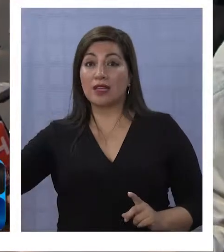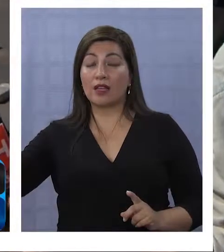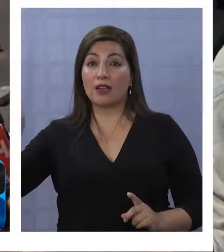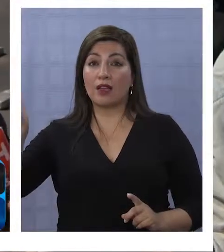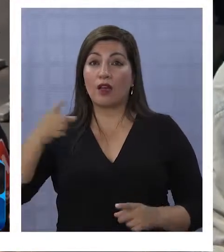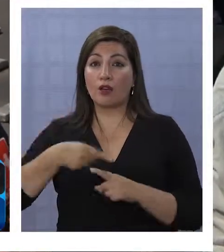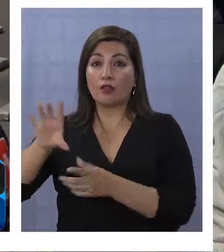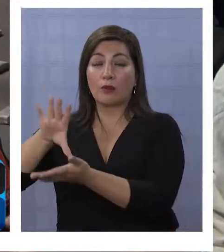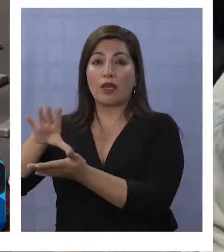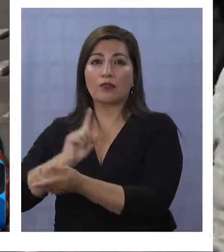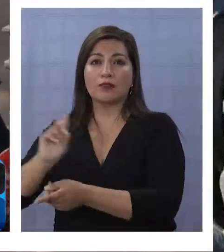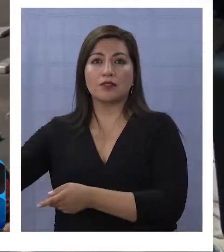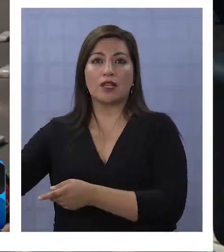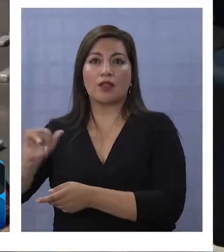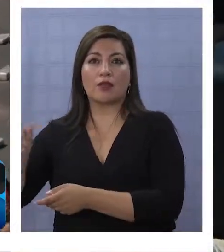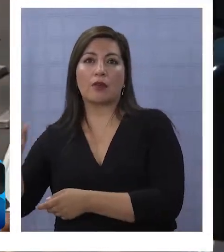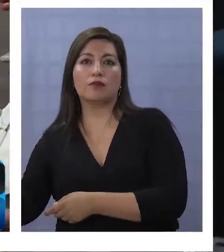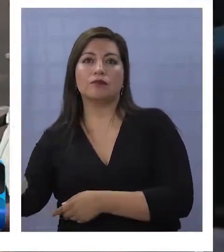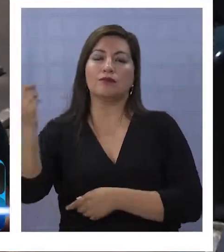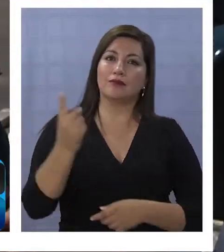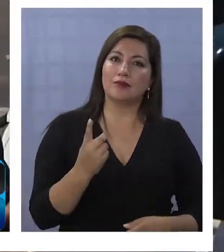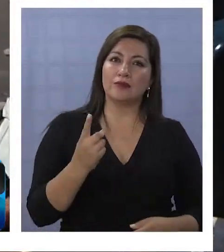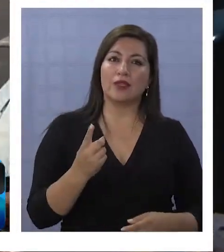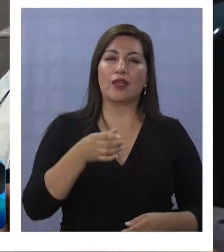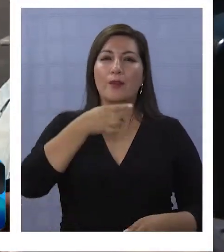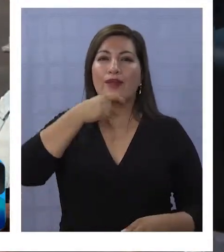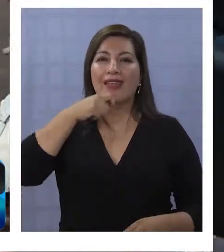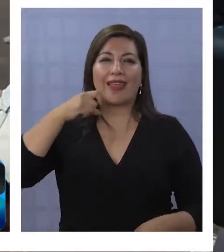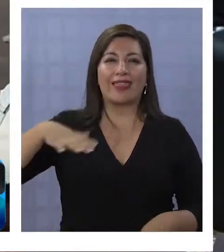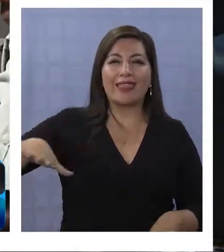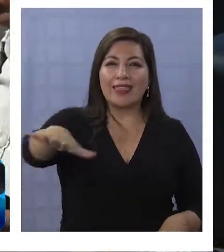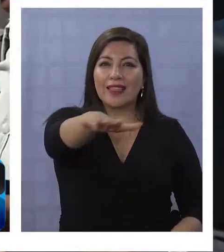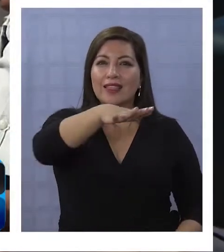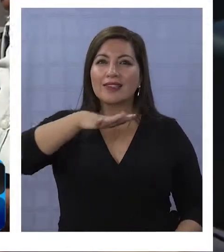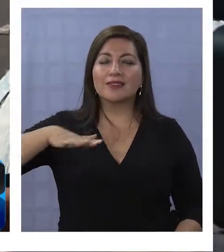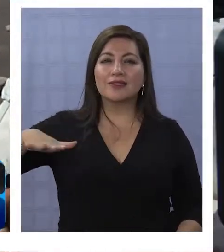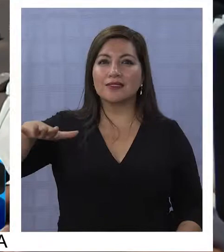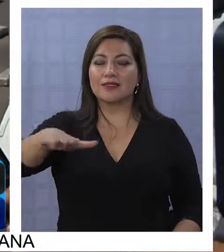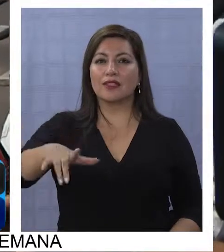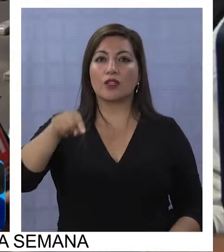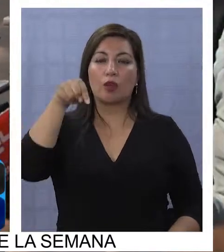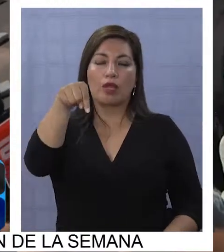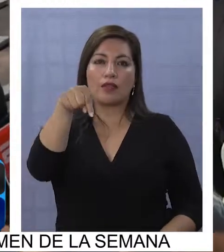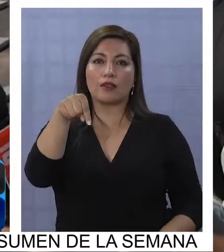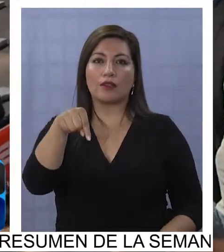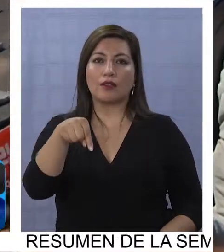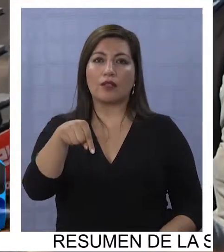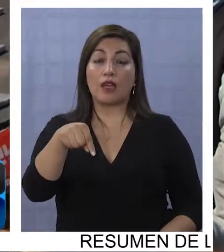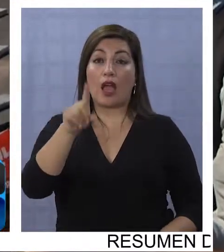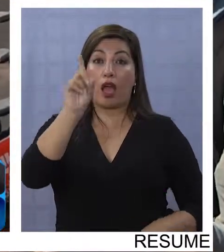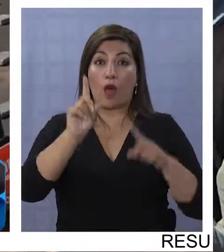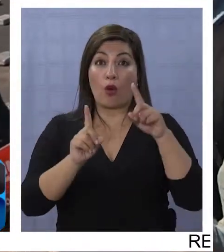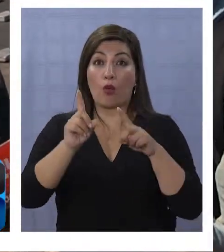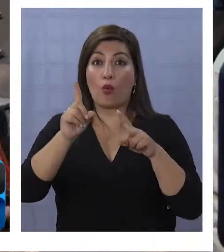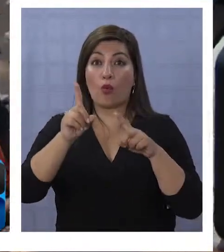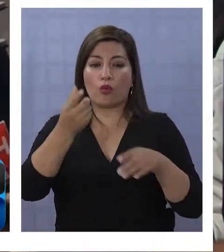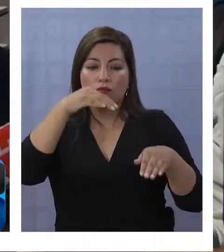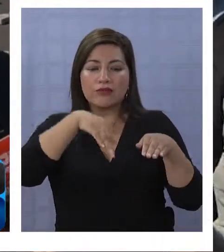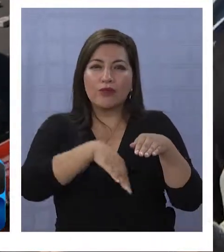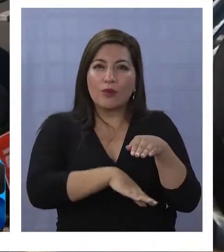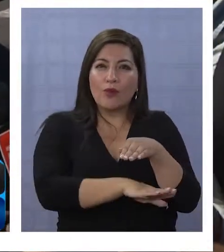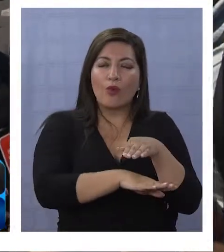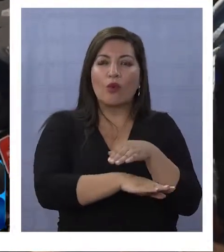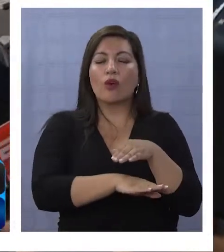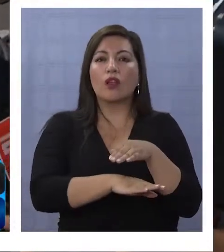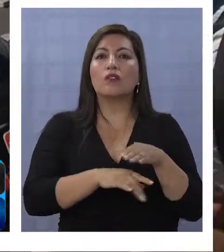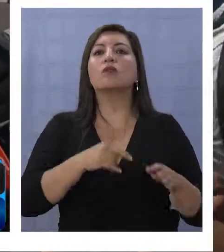habilitados. Tienen lugares dentro de lo extenso que es el desierto, de algunas propiedades inclusive en las cuales dejan guardada la droga porque no es llegar y